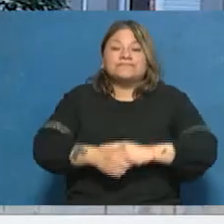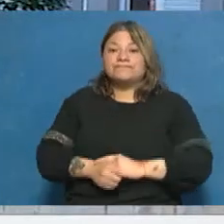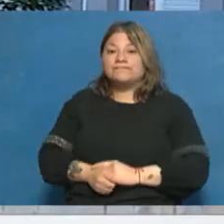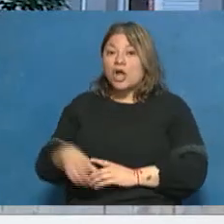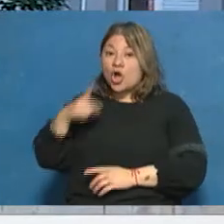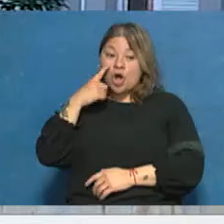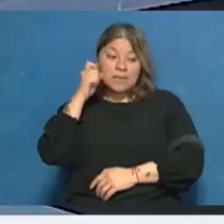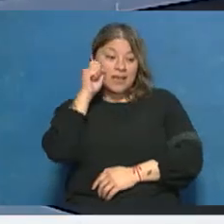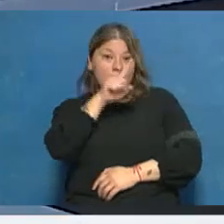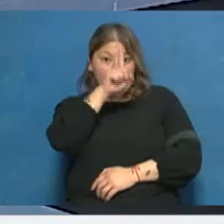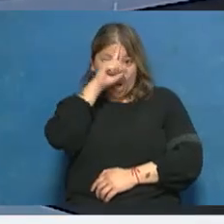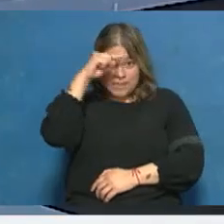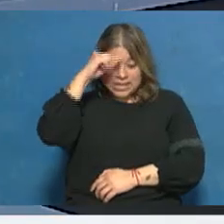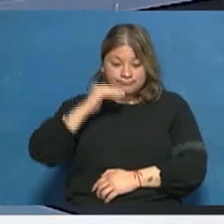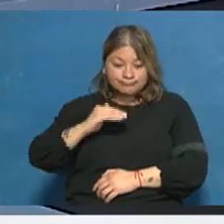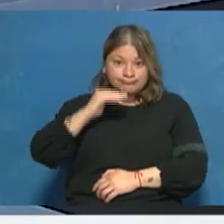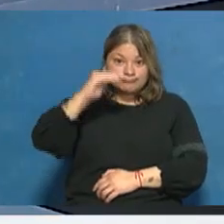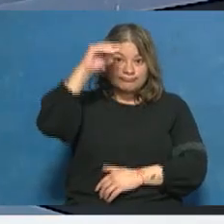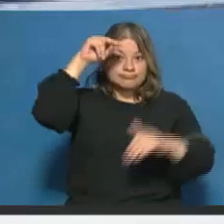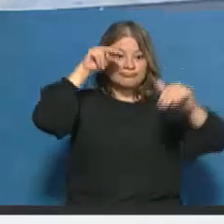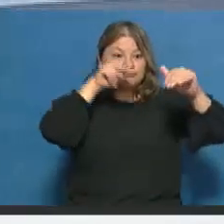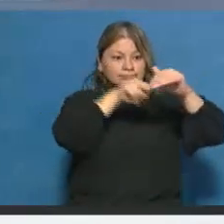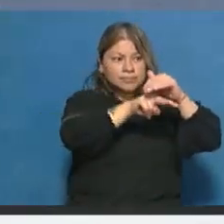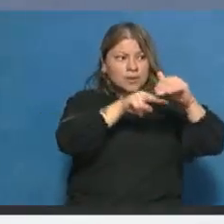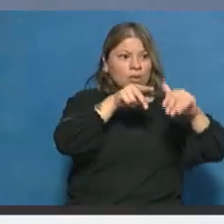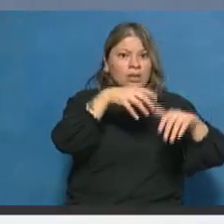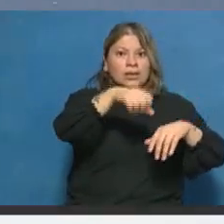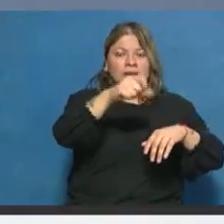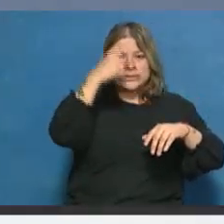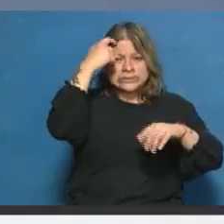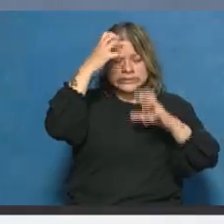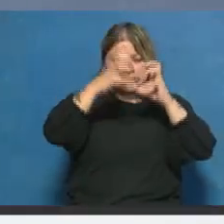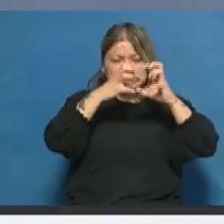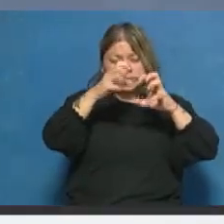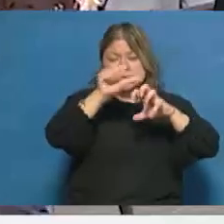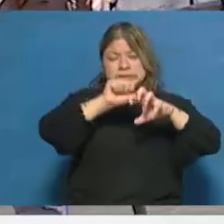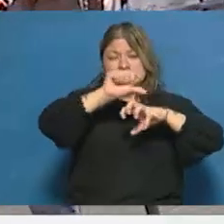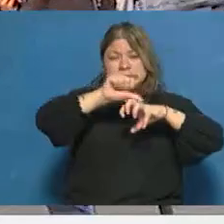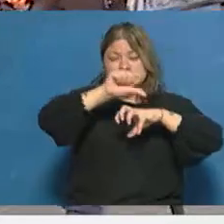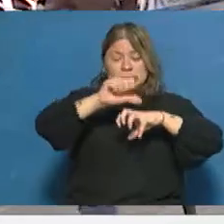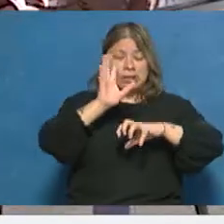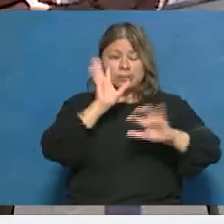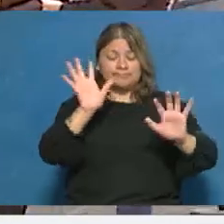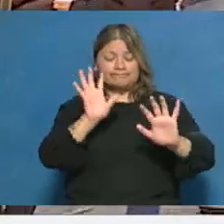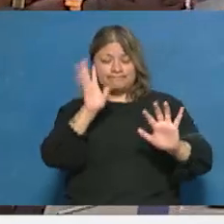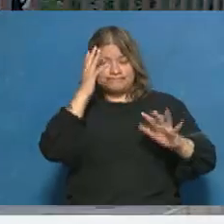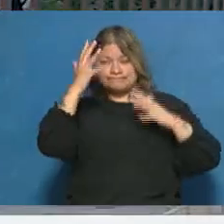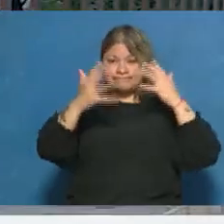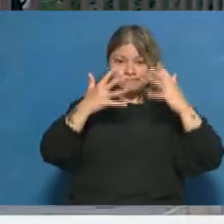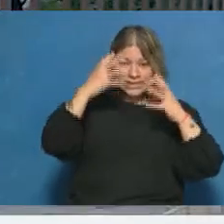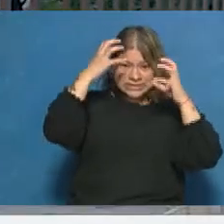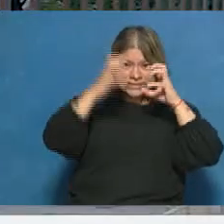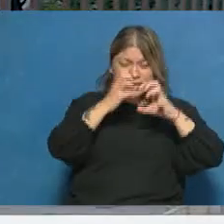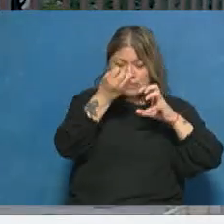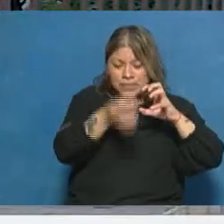permanece internado en el Hospital Central. Al ingresar presentaba traumatismo encéfalo-craneano con pérdida de conocimiento y de masa